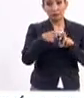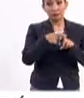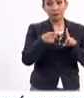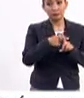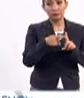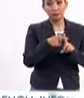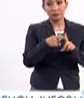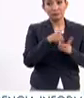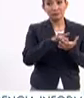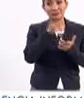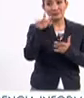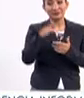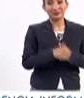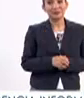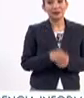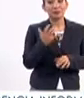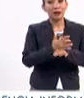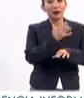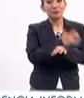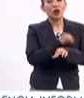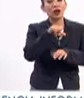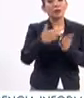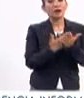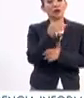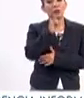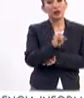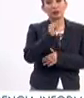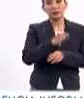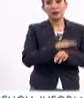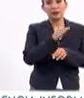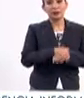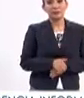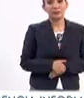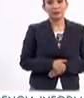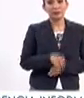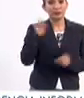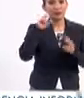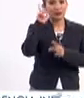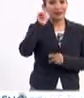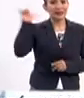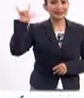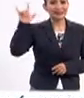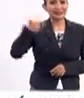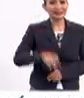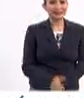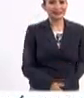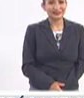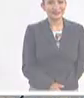positivo. Gracias por acompañarnos esta mañana de jueves. Pásenla muy bien. Hasta mañana.